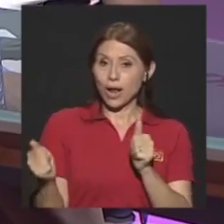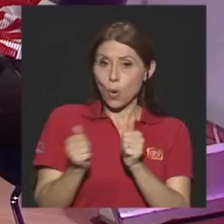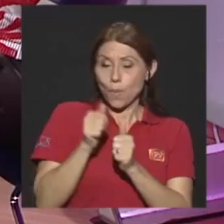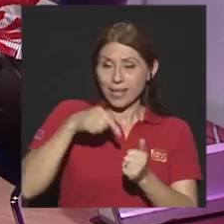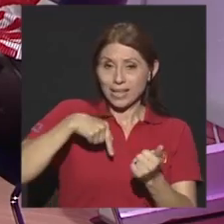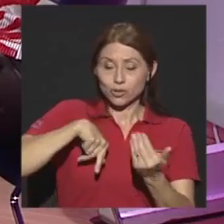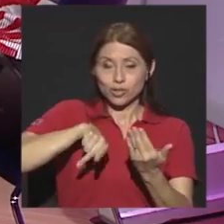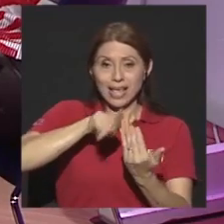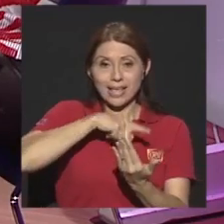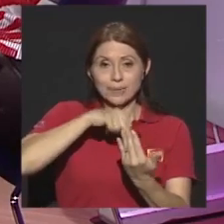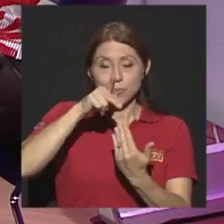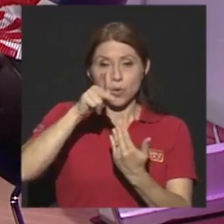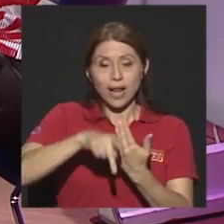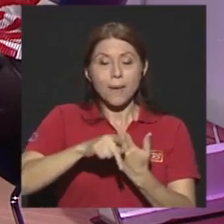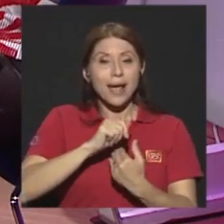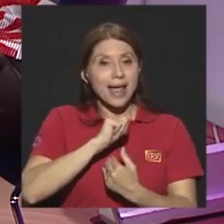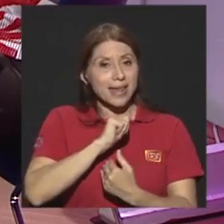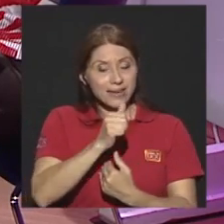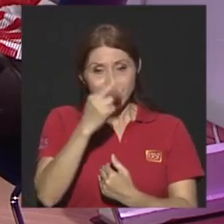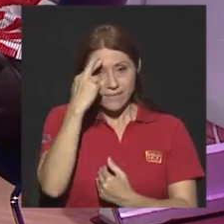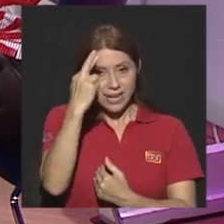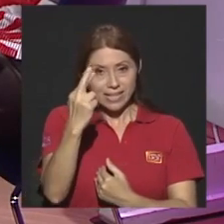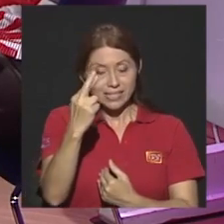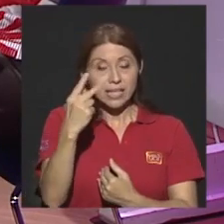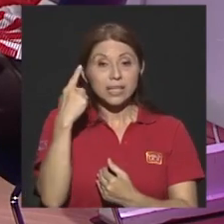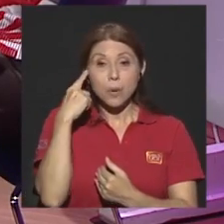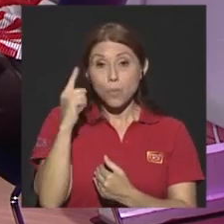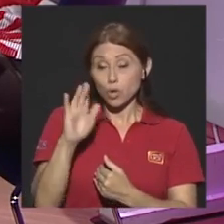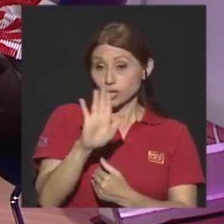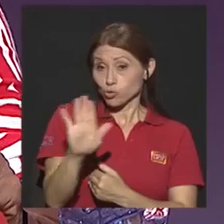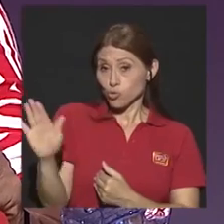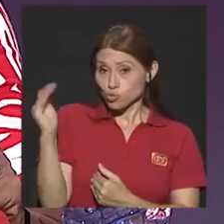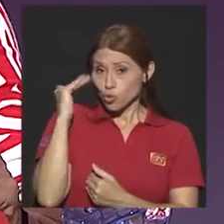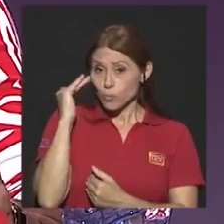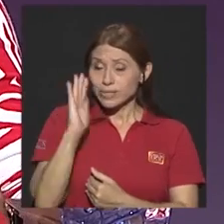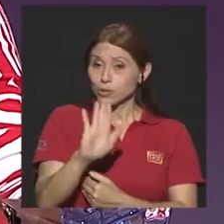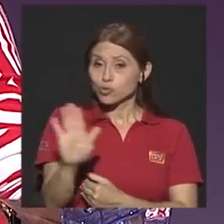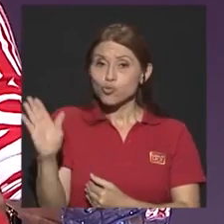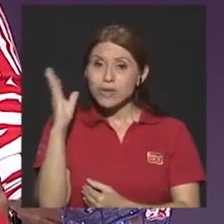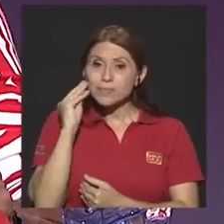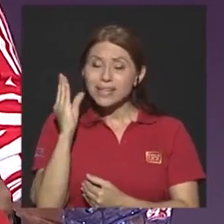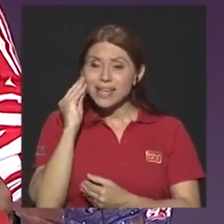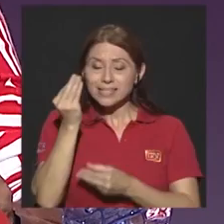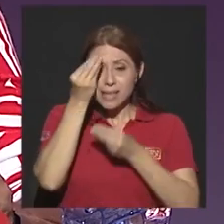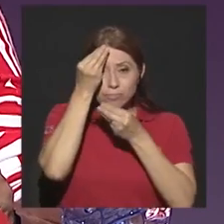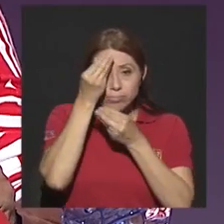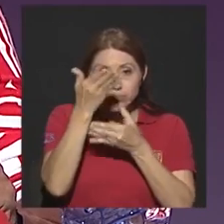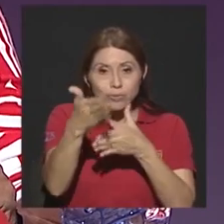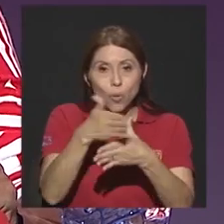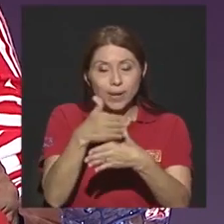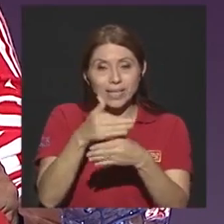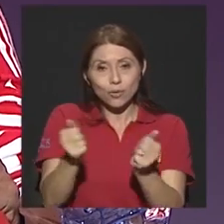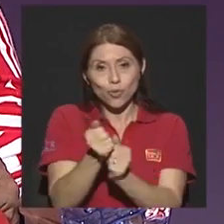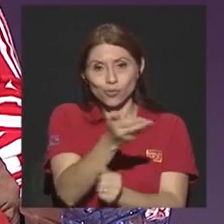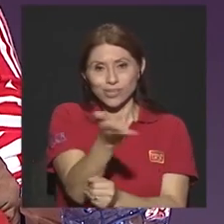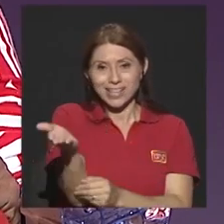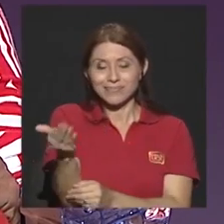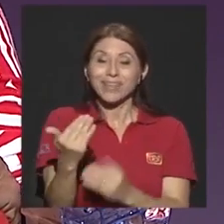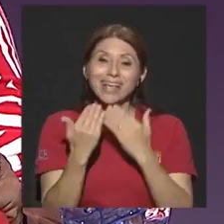con nuestro público sus conocimientos y experiencia. Y muchas gracias a ustedes que están